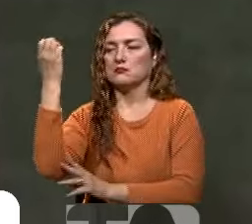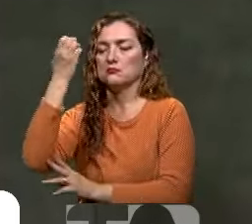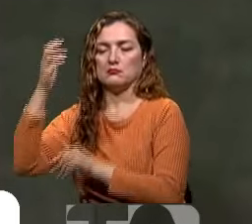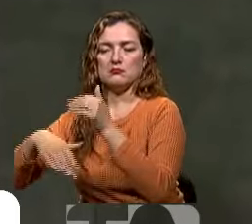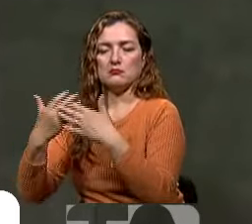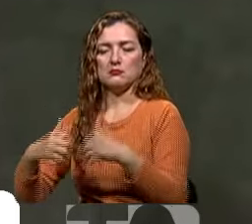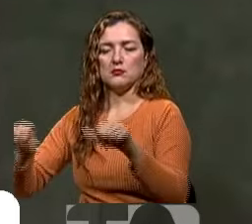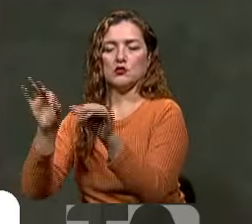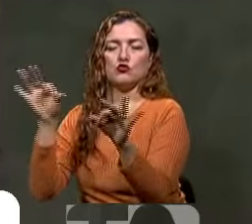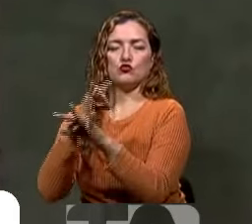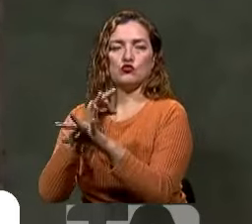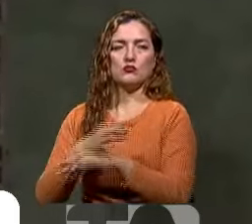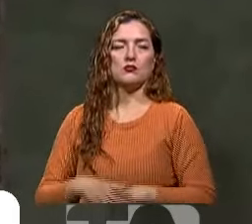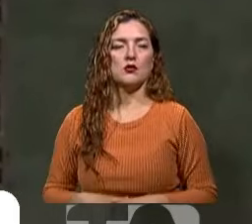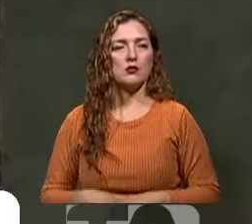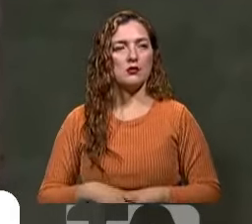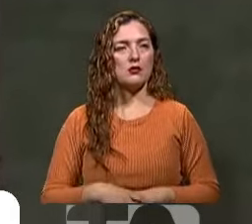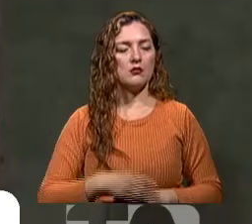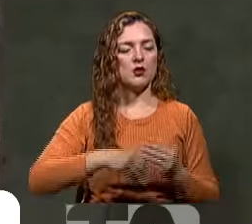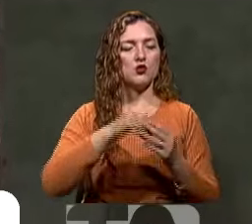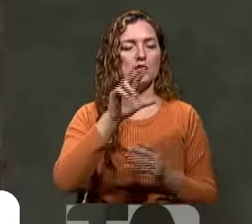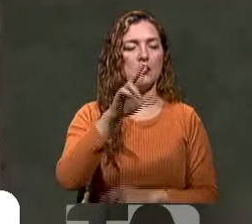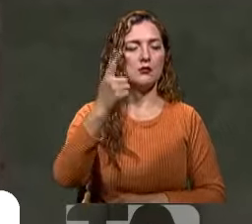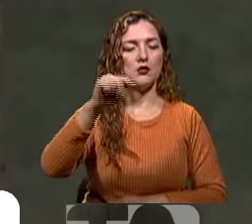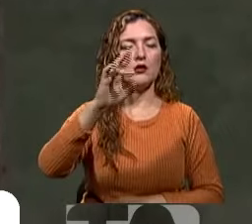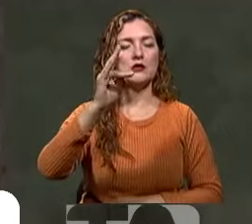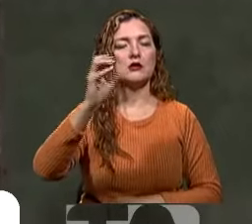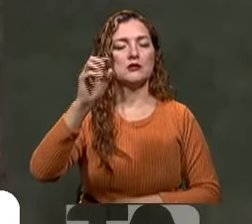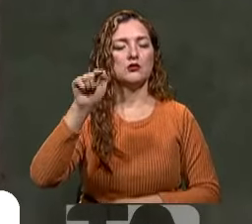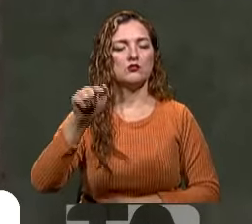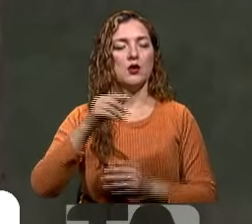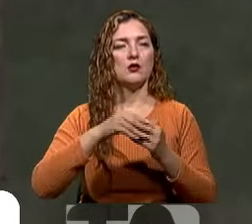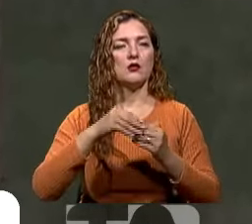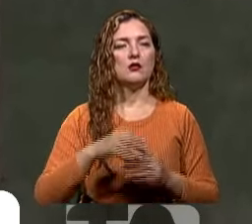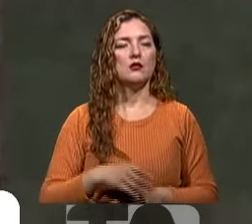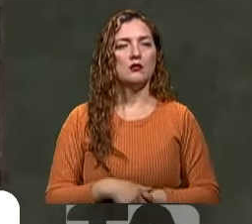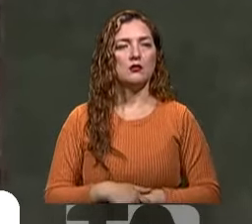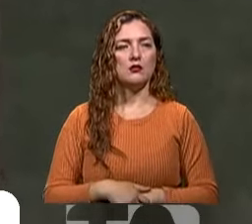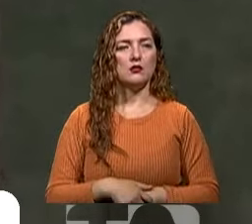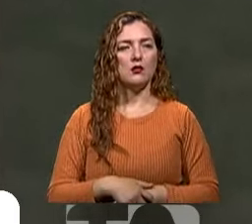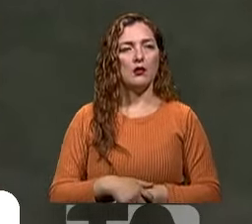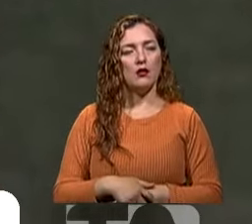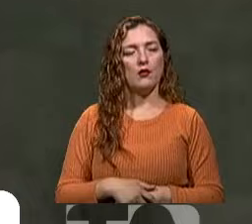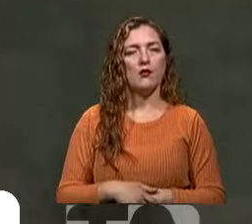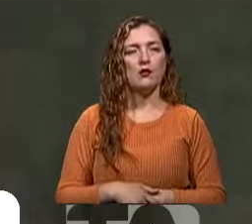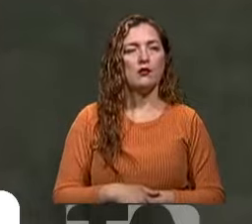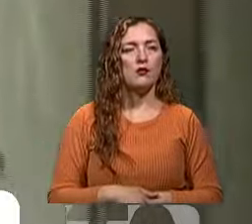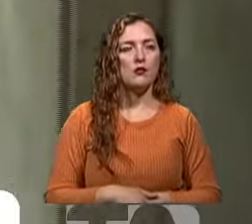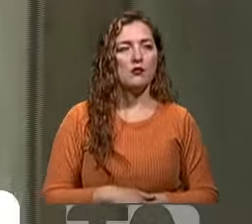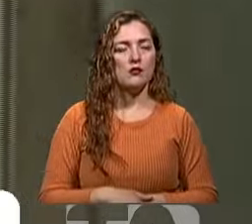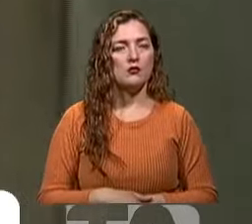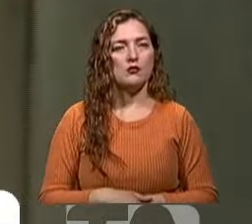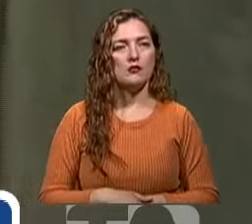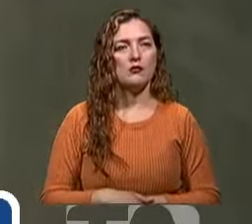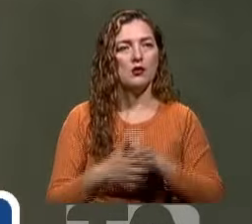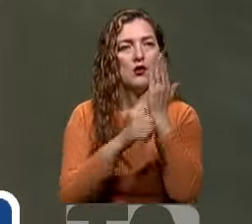de funcionamiento de SAR. Es de $3.700.000 lo que se está invirtiendo en la parte de infraestructura de esta repotenciación. Según